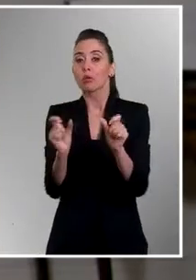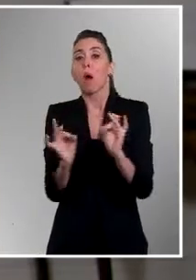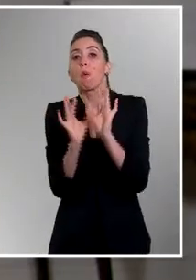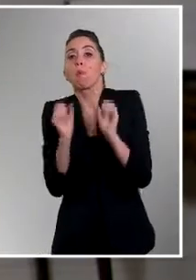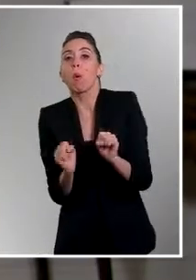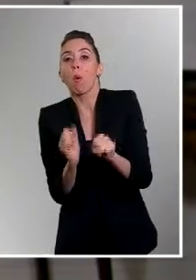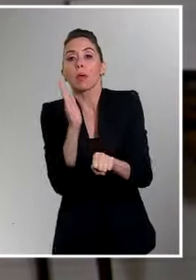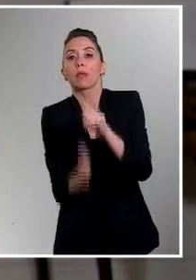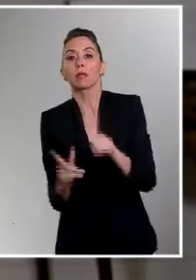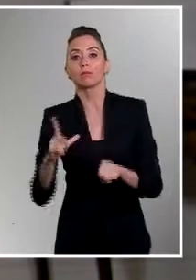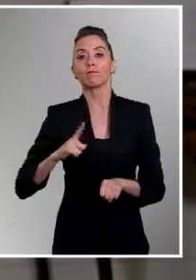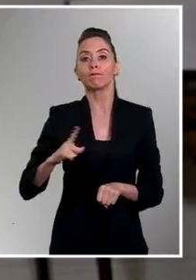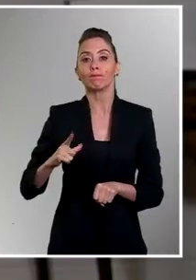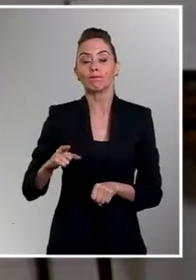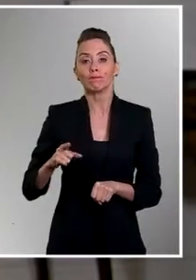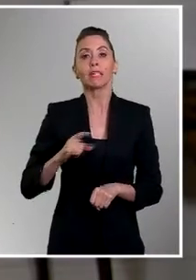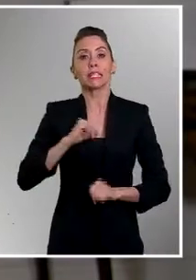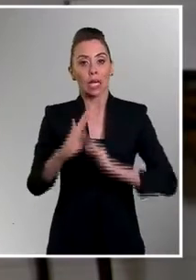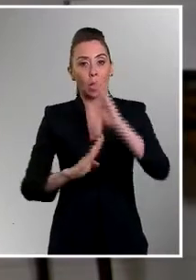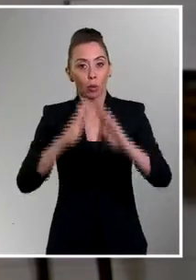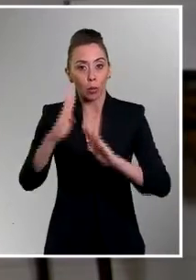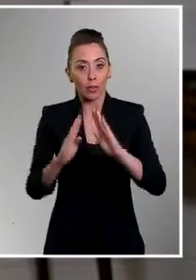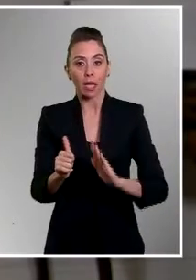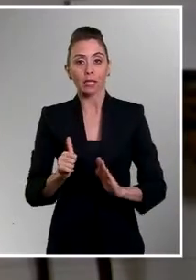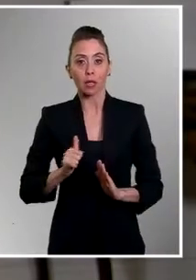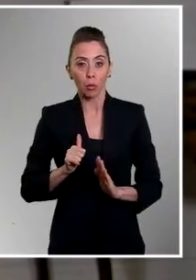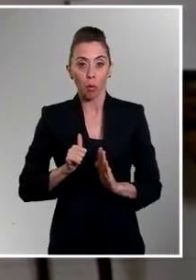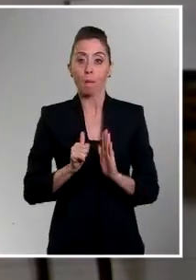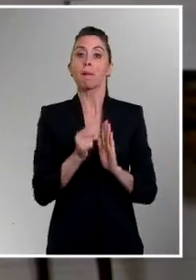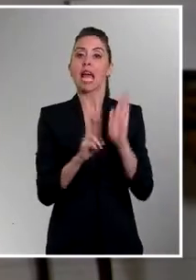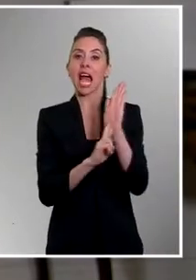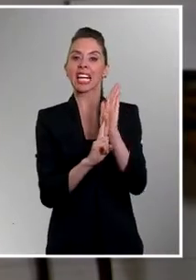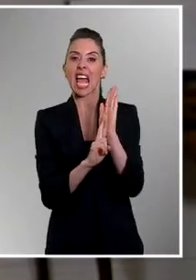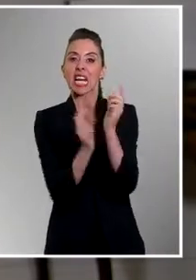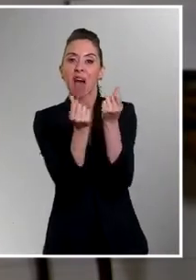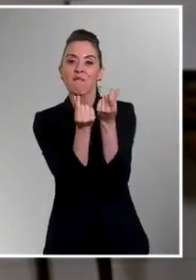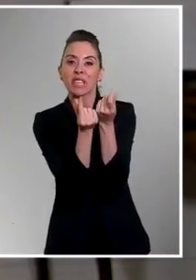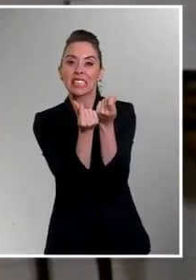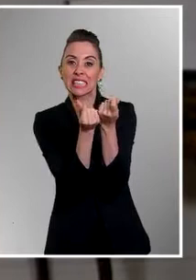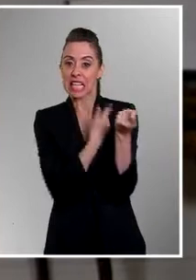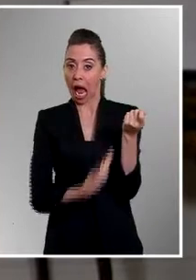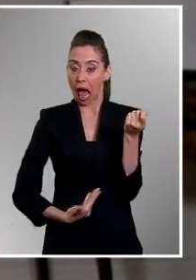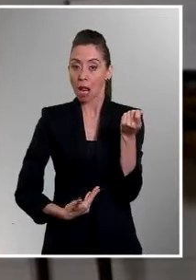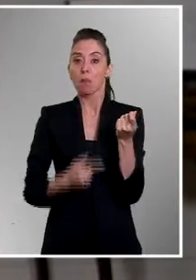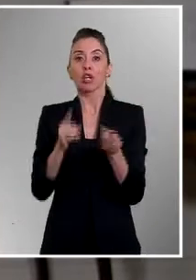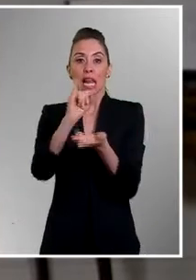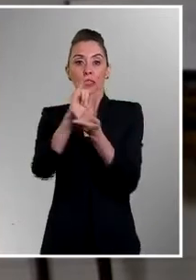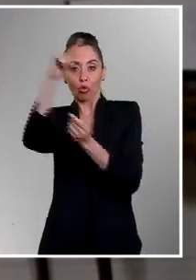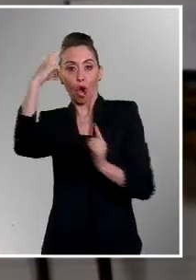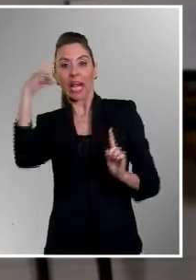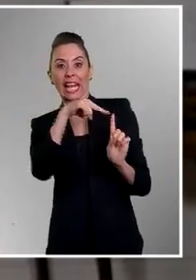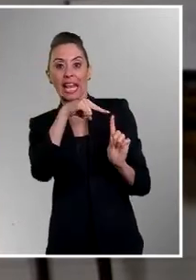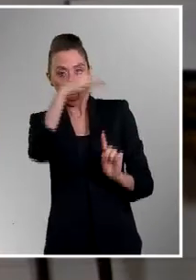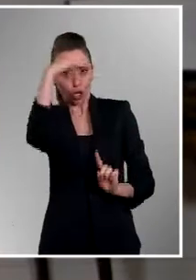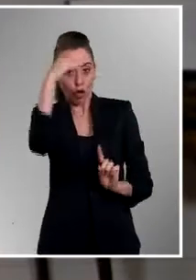afectada sus fuentes de ingresos seguiremos cuidando la aplicación de la regla fiscal porque de ello depende nuestra credibilidad institucional y la